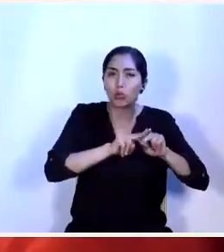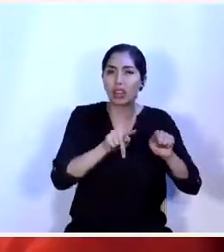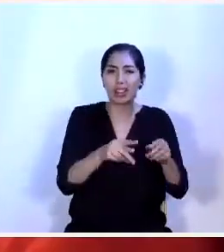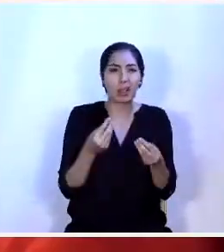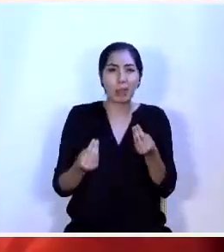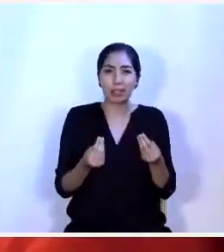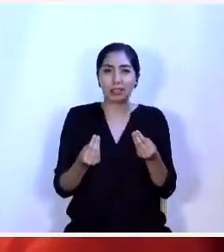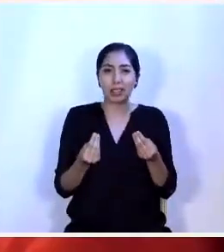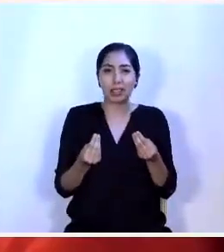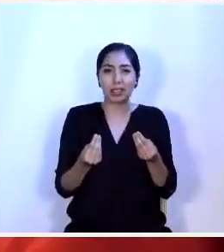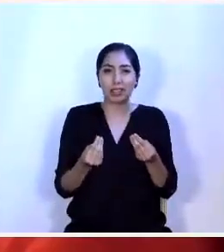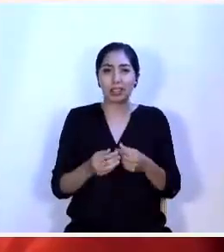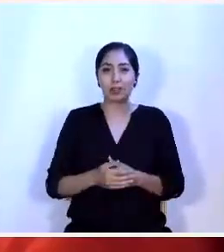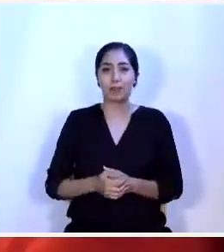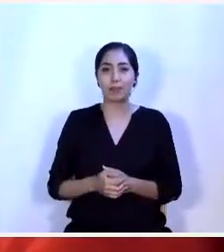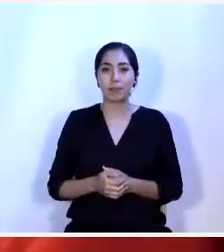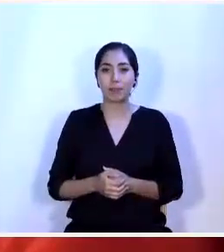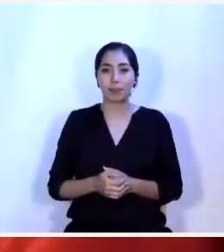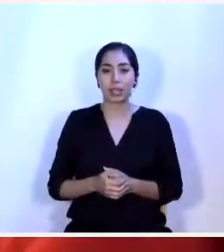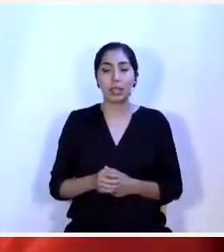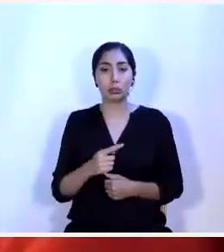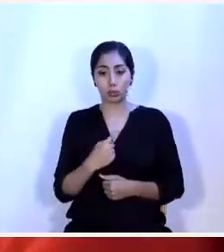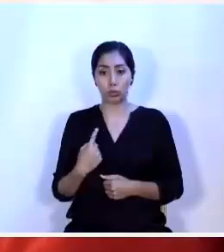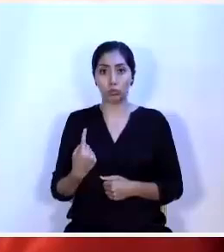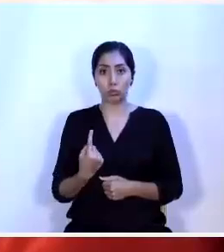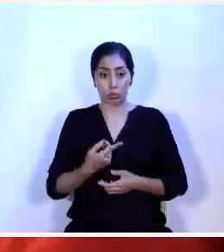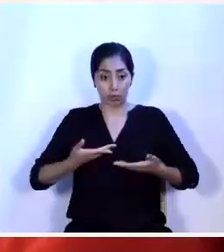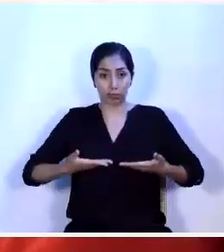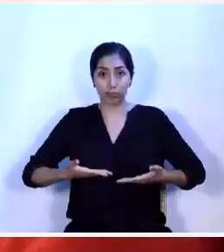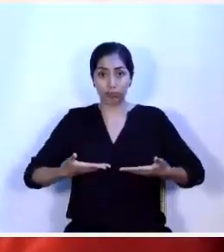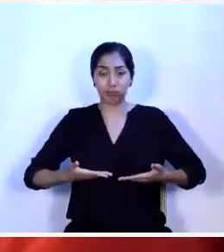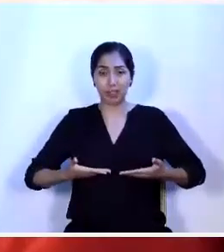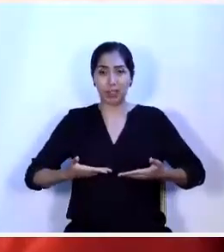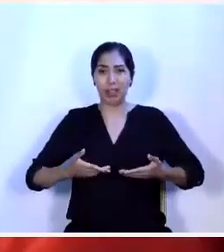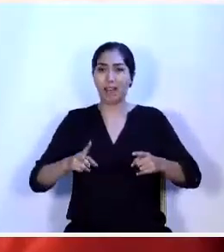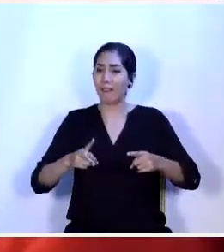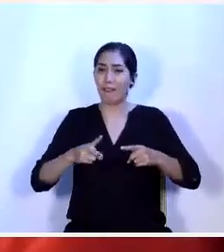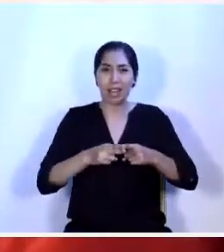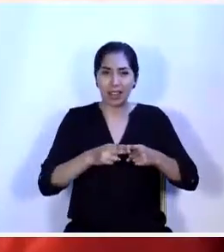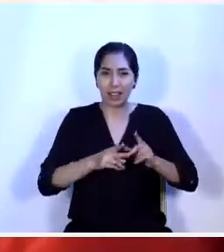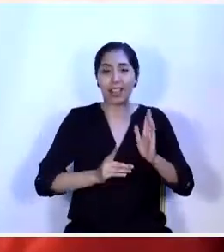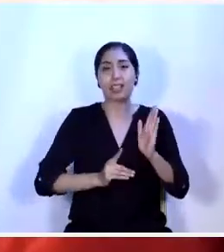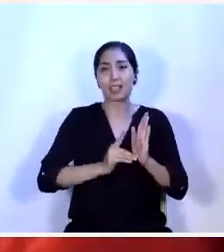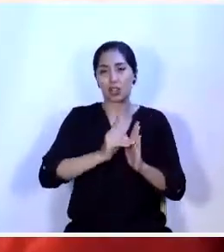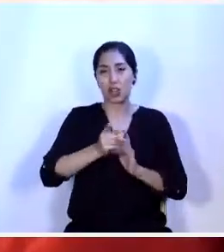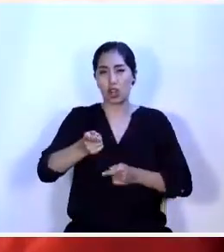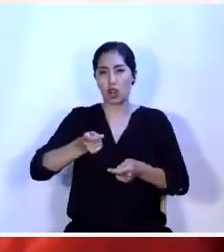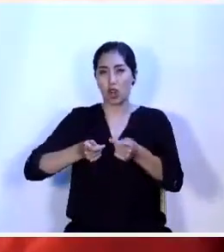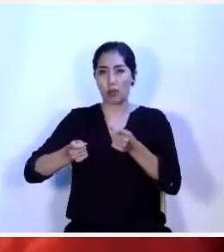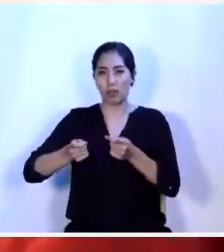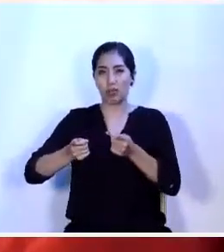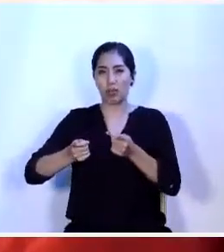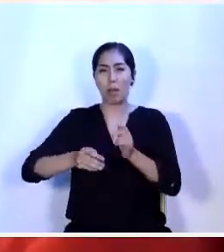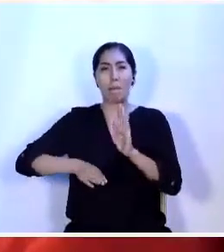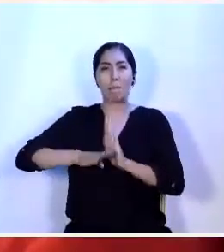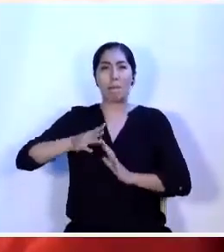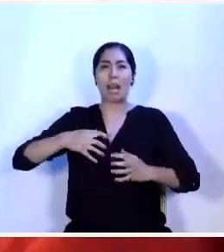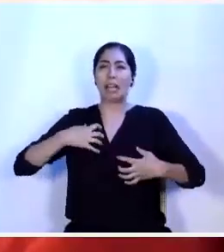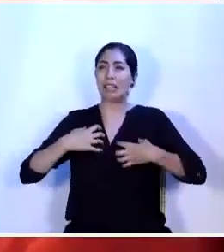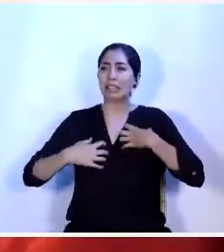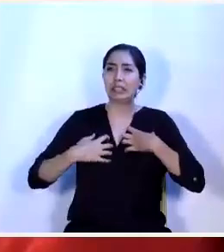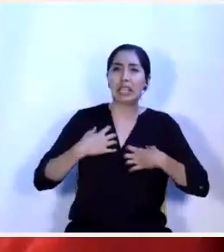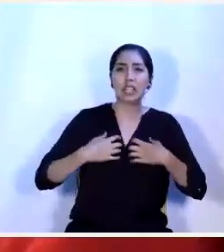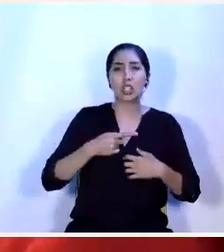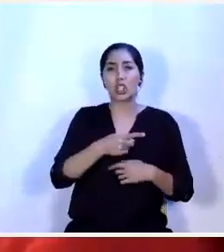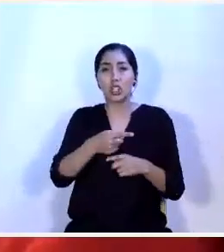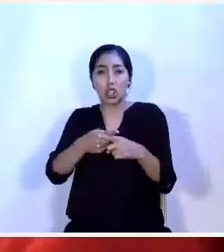actual statu quo, entonces, frena el desarrollo económico y profundiza el malestar social. Y esto